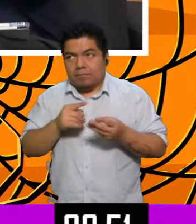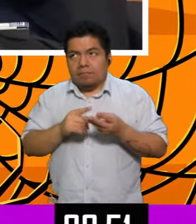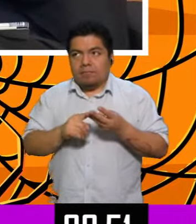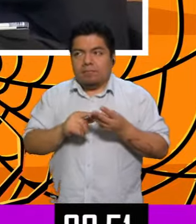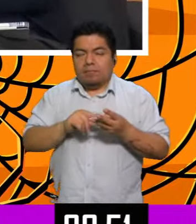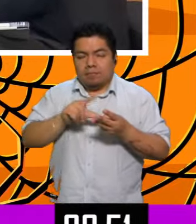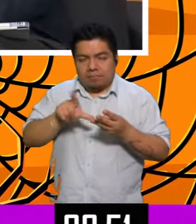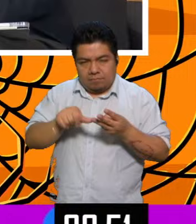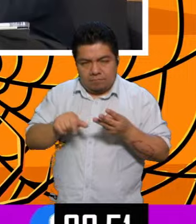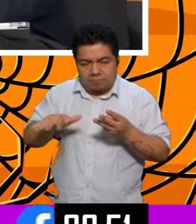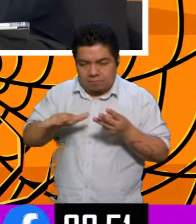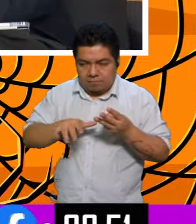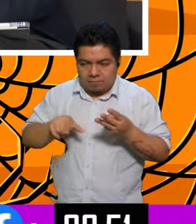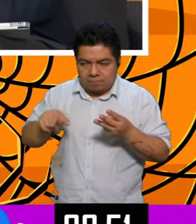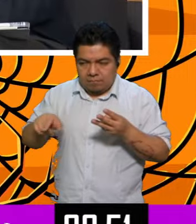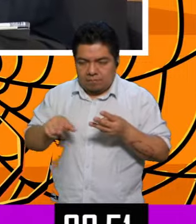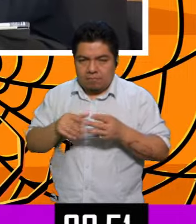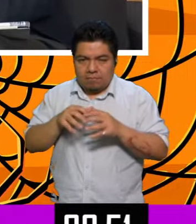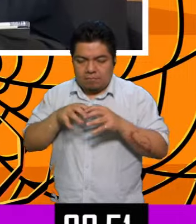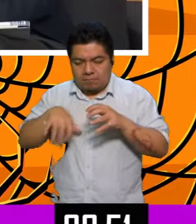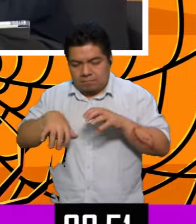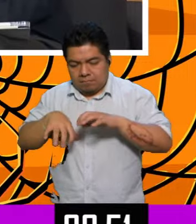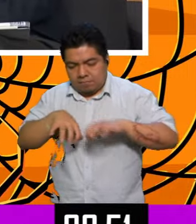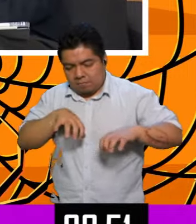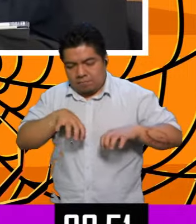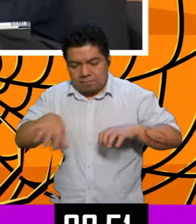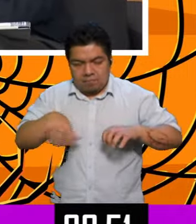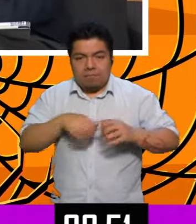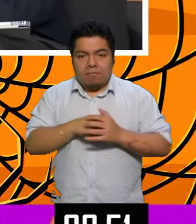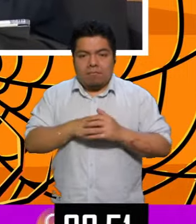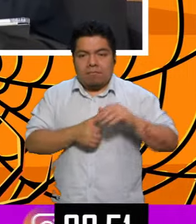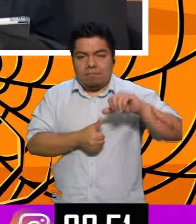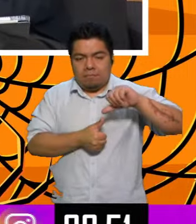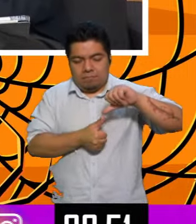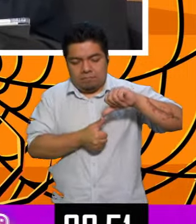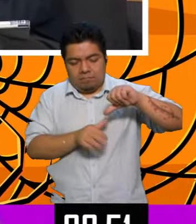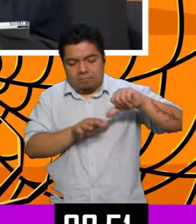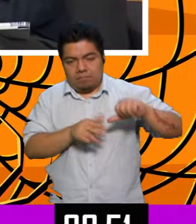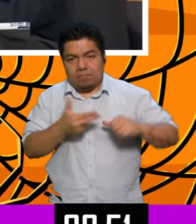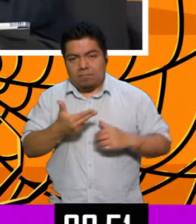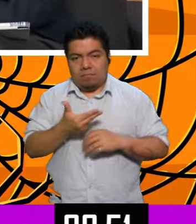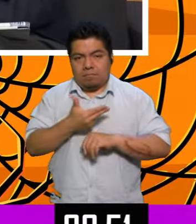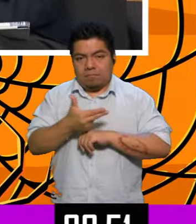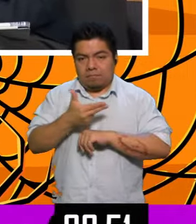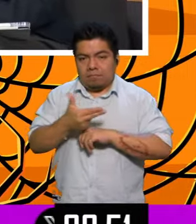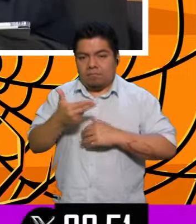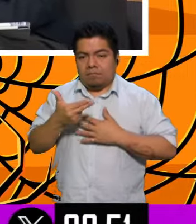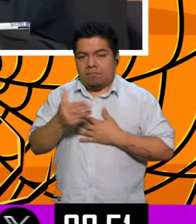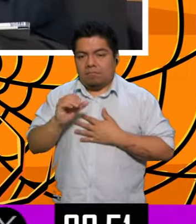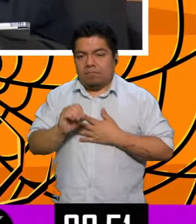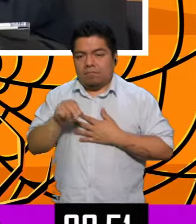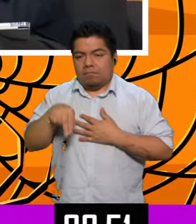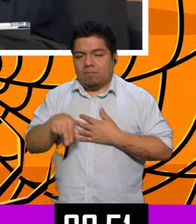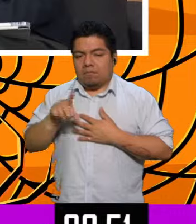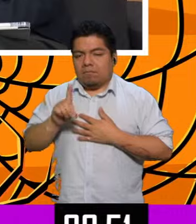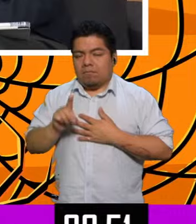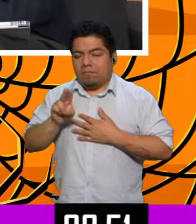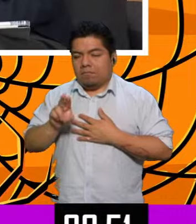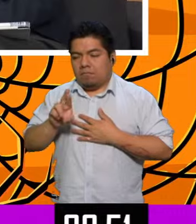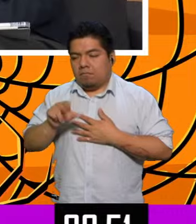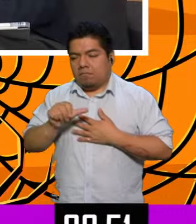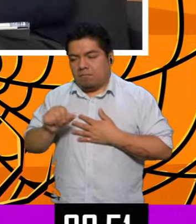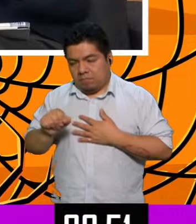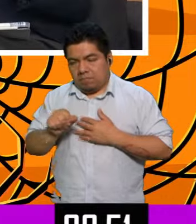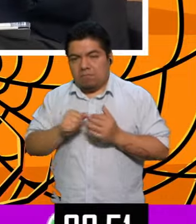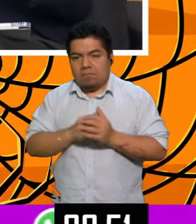luego se dedicaron a partir. Y por cierto, hablando de Centroamérica, Honduras tiene un nombre muy curioso.